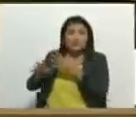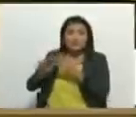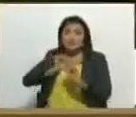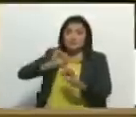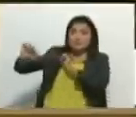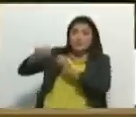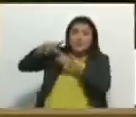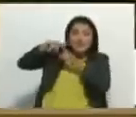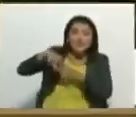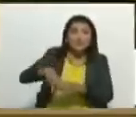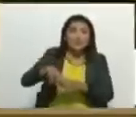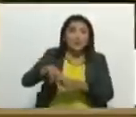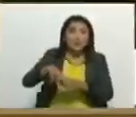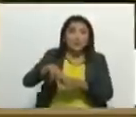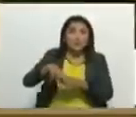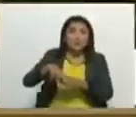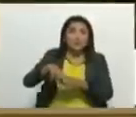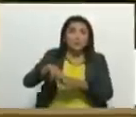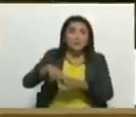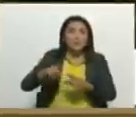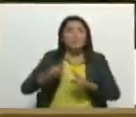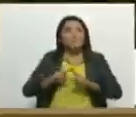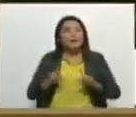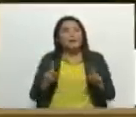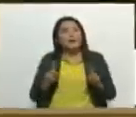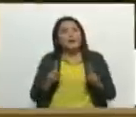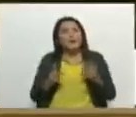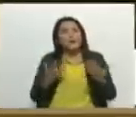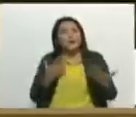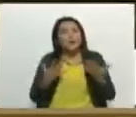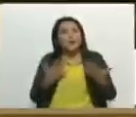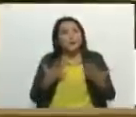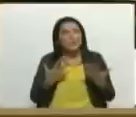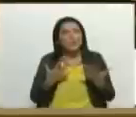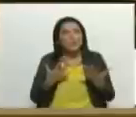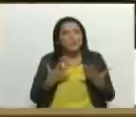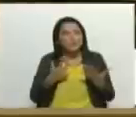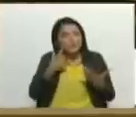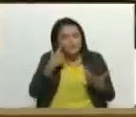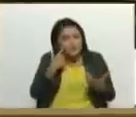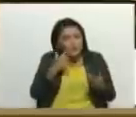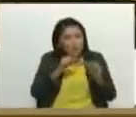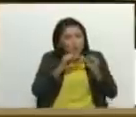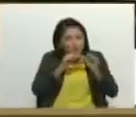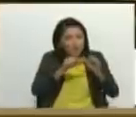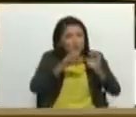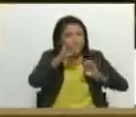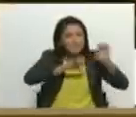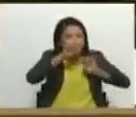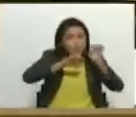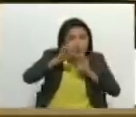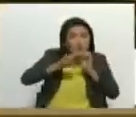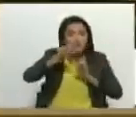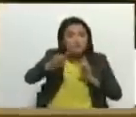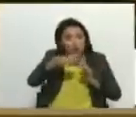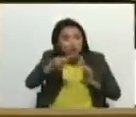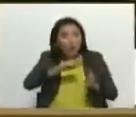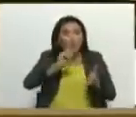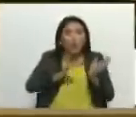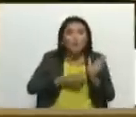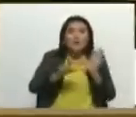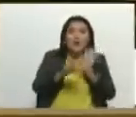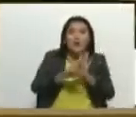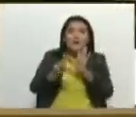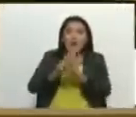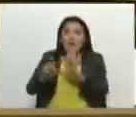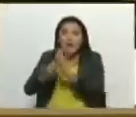agresión, pero no hiciéramos un adecuado seguimiento del cumplimiento de